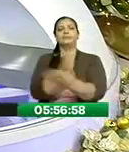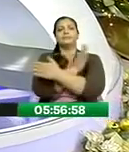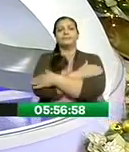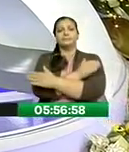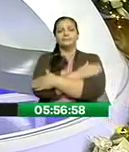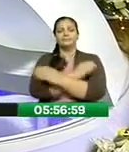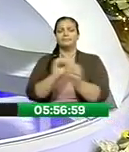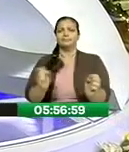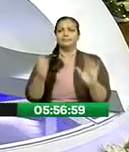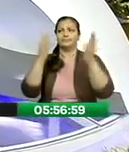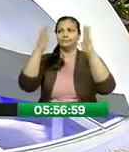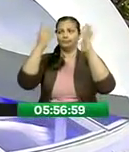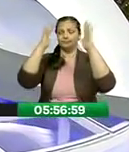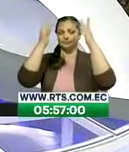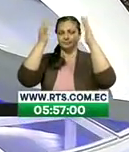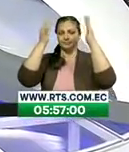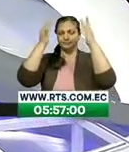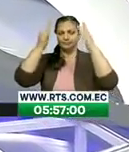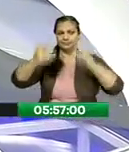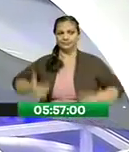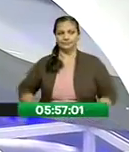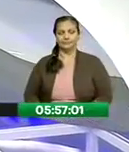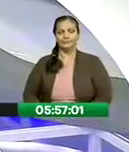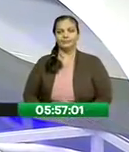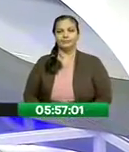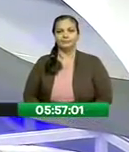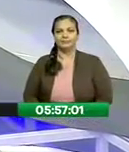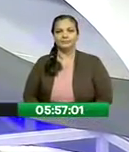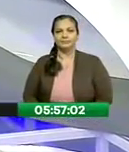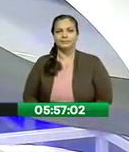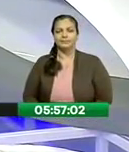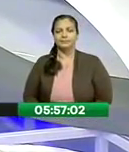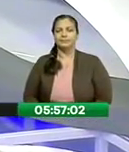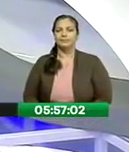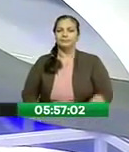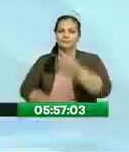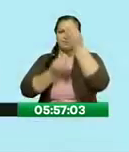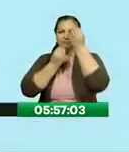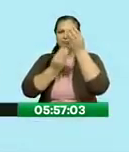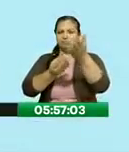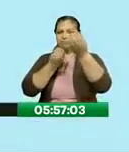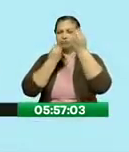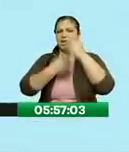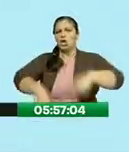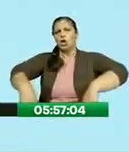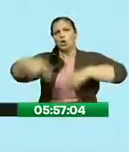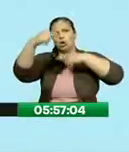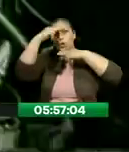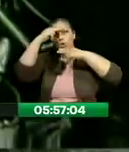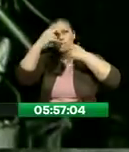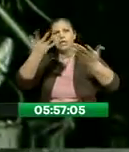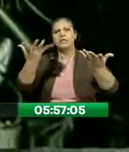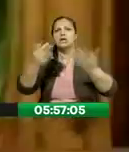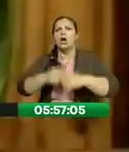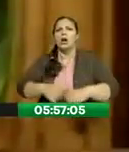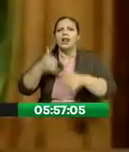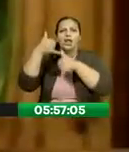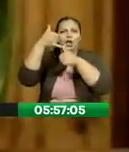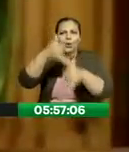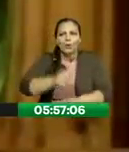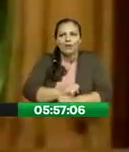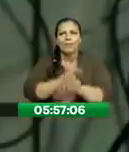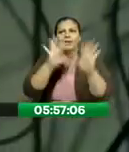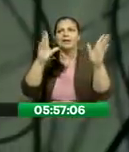¡Eso! 59 años de vida, indudablemente al aire, entre información, entretenimiento y todos los que hacemos, el cuerpo